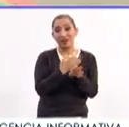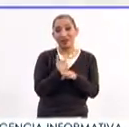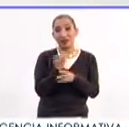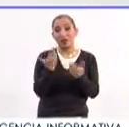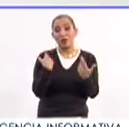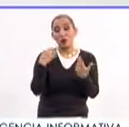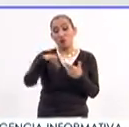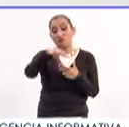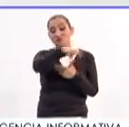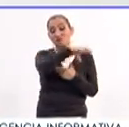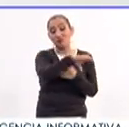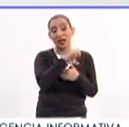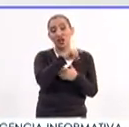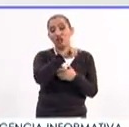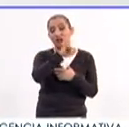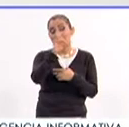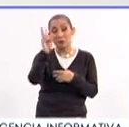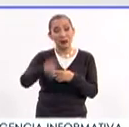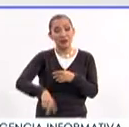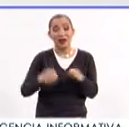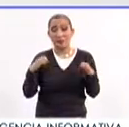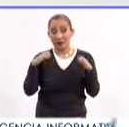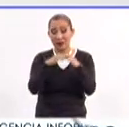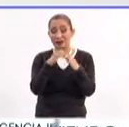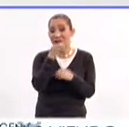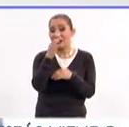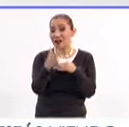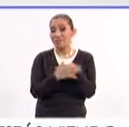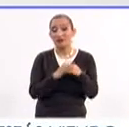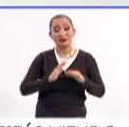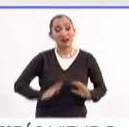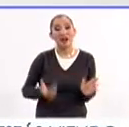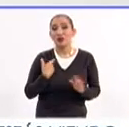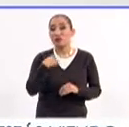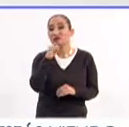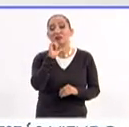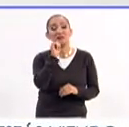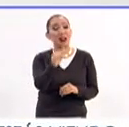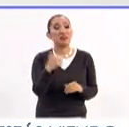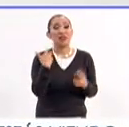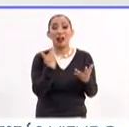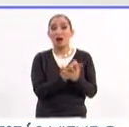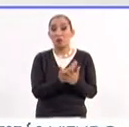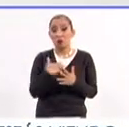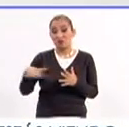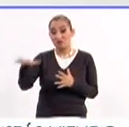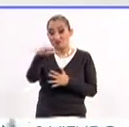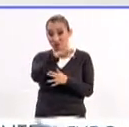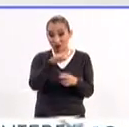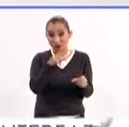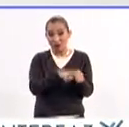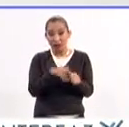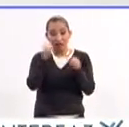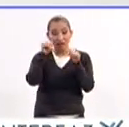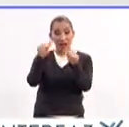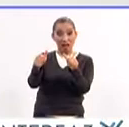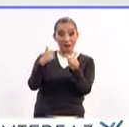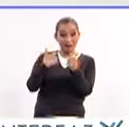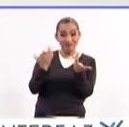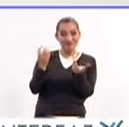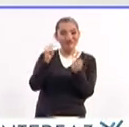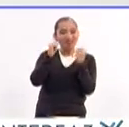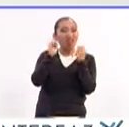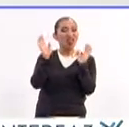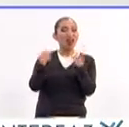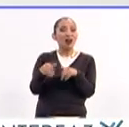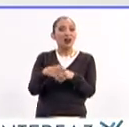para los ecosistemas. Y es una auténtica emergencia. Y la verdad es que no le estamos haciendo como sociedad el caso y no le